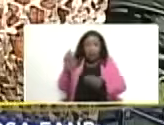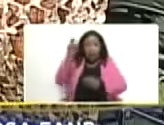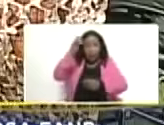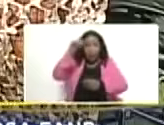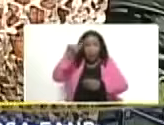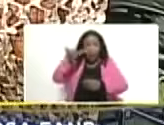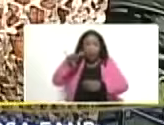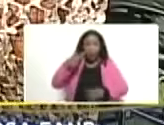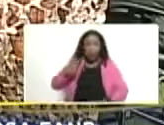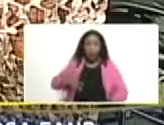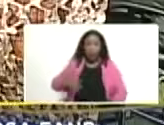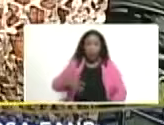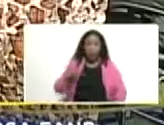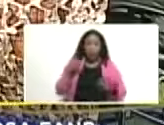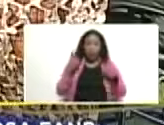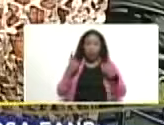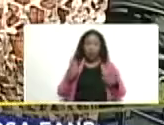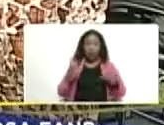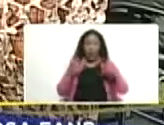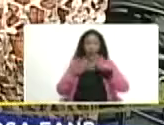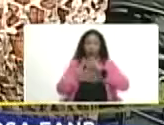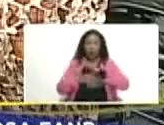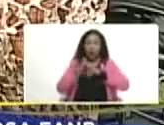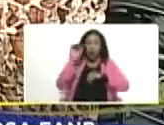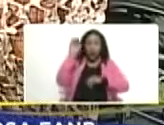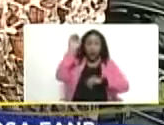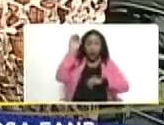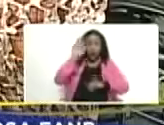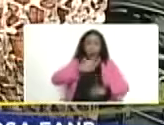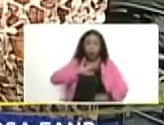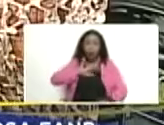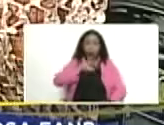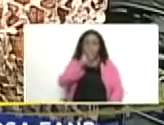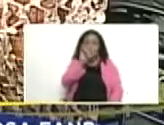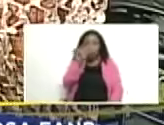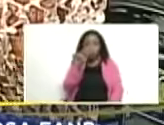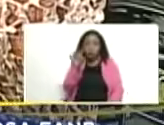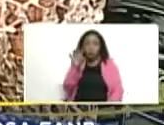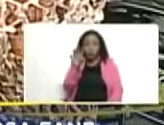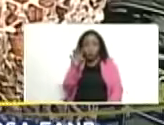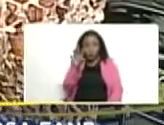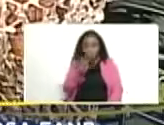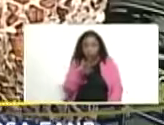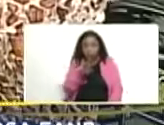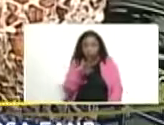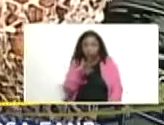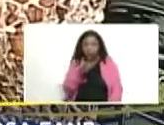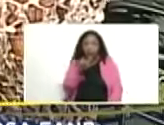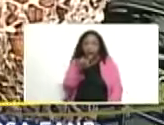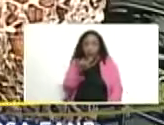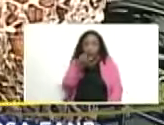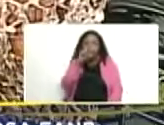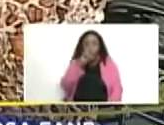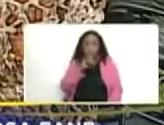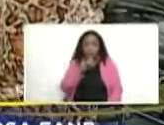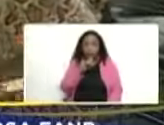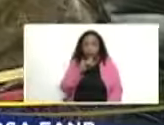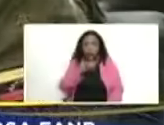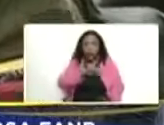su derecho a decidir sobre el futuro de nuestra Guayana Esequiba. Así que ha sido un año